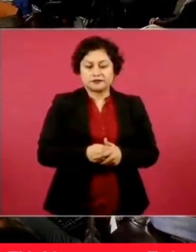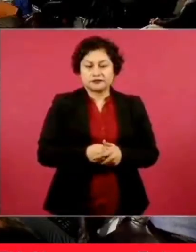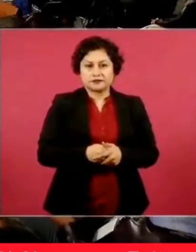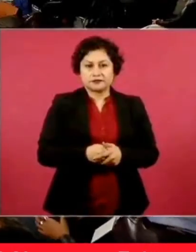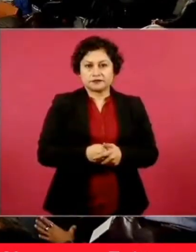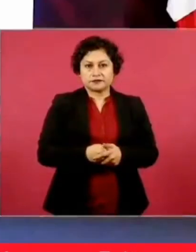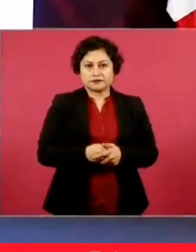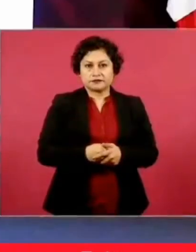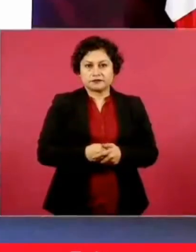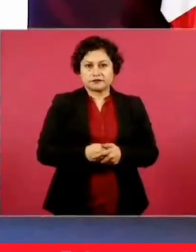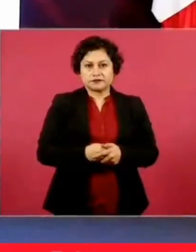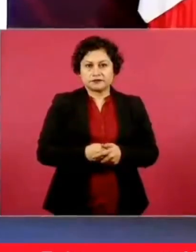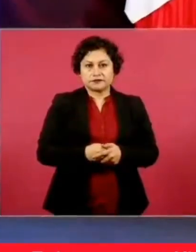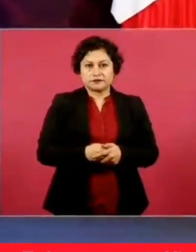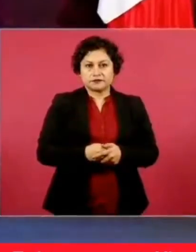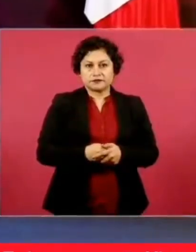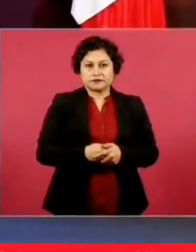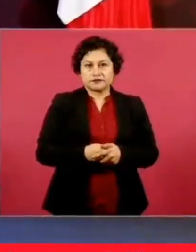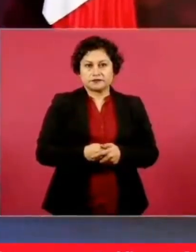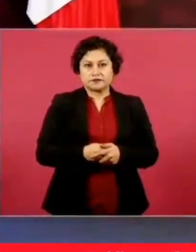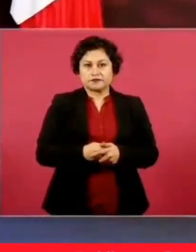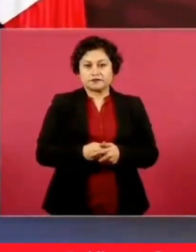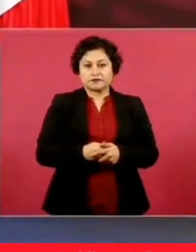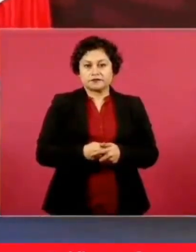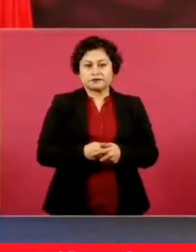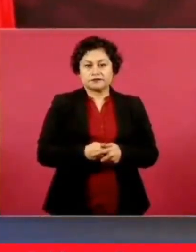El presidente del empleo.